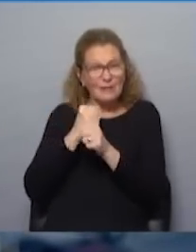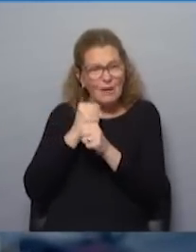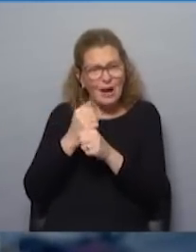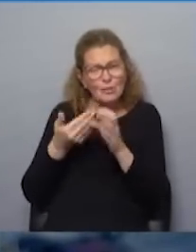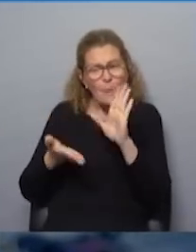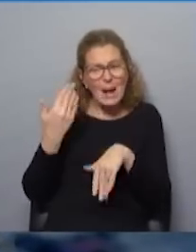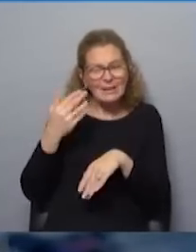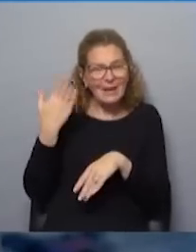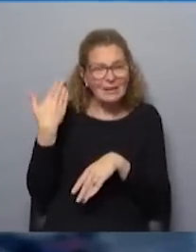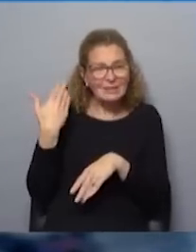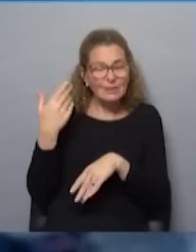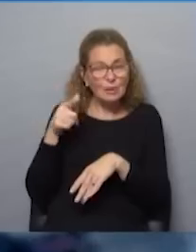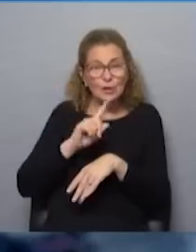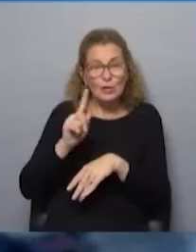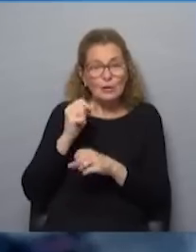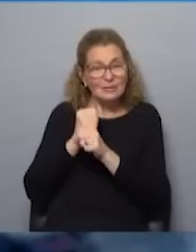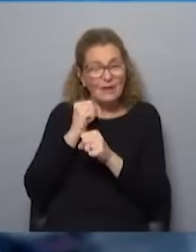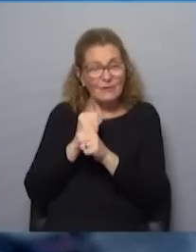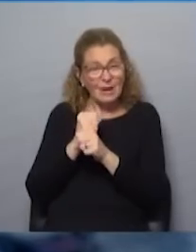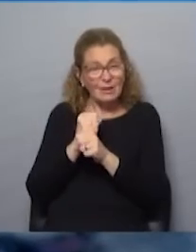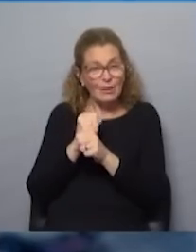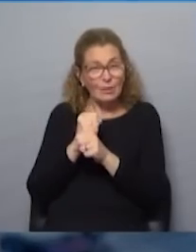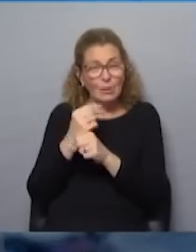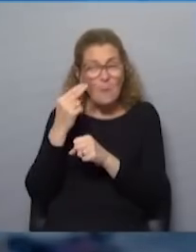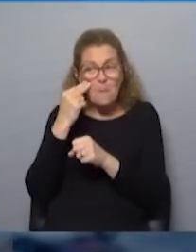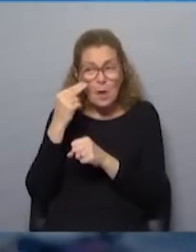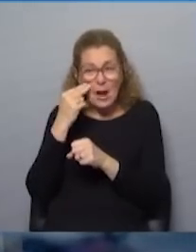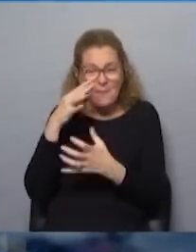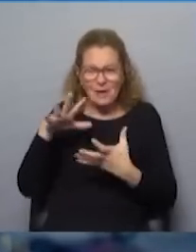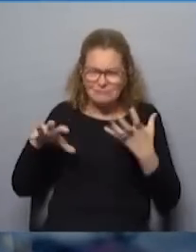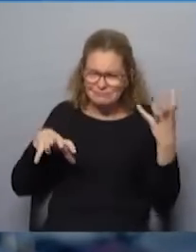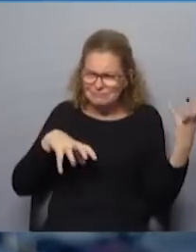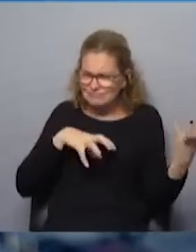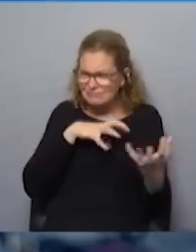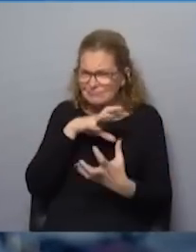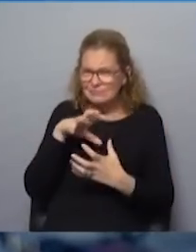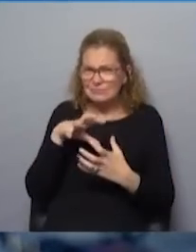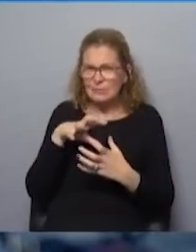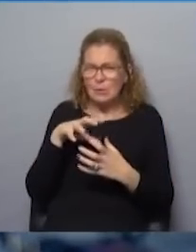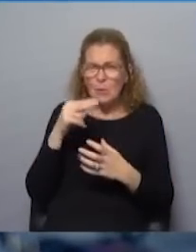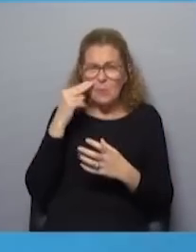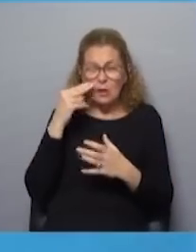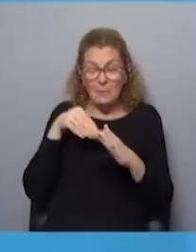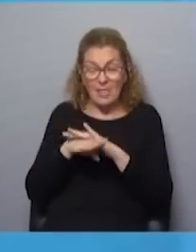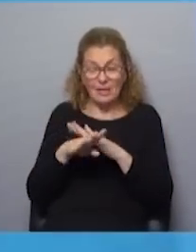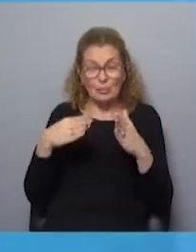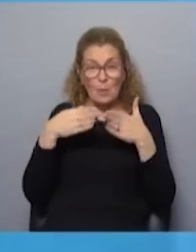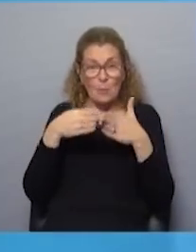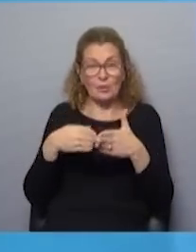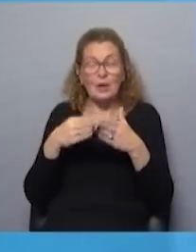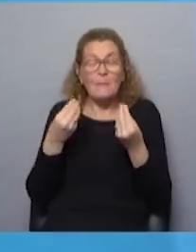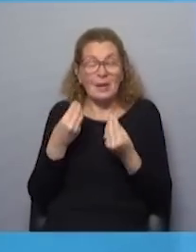porque si no trabaja se produce un caos un quebranto logístico de todo el puerto porque qué